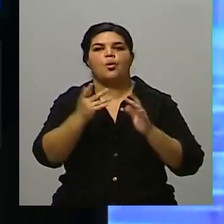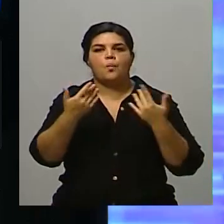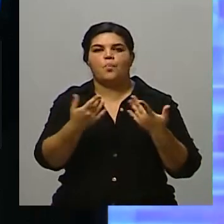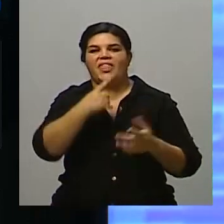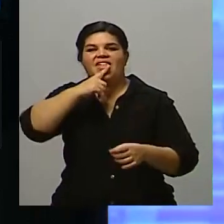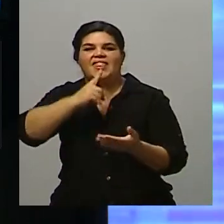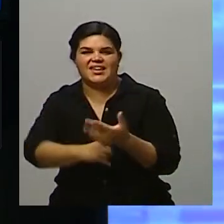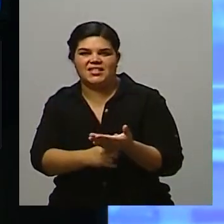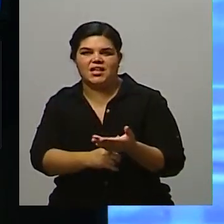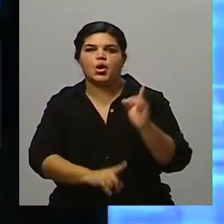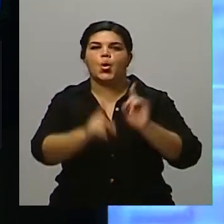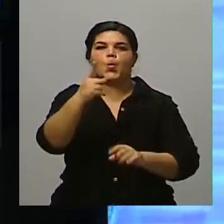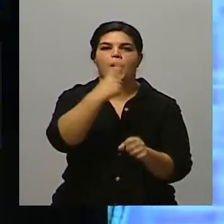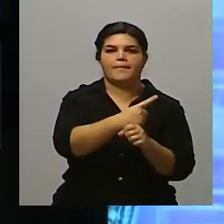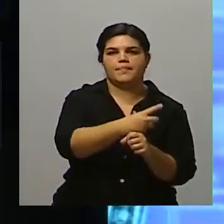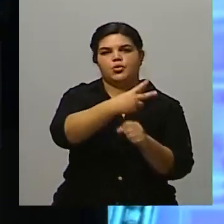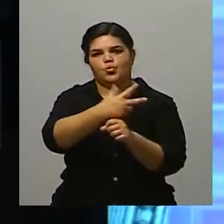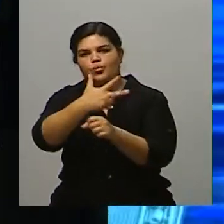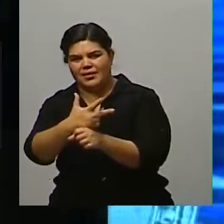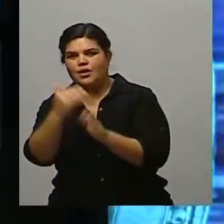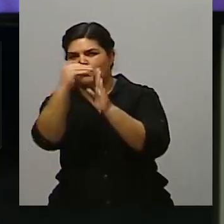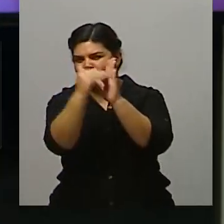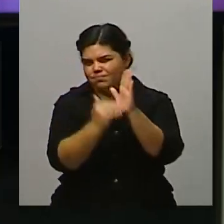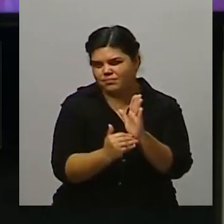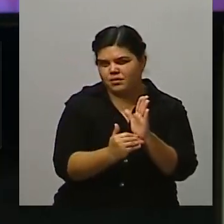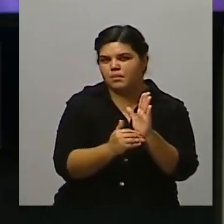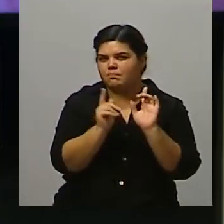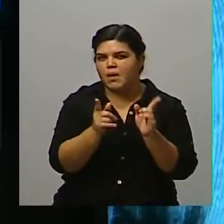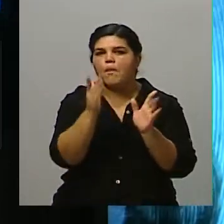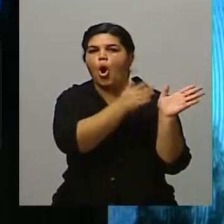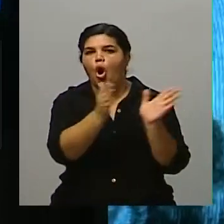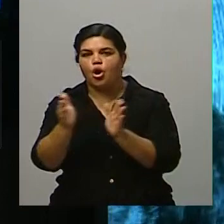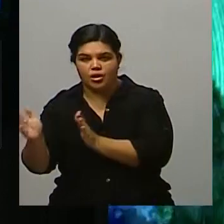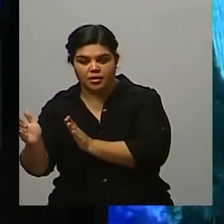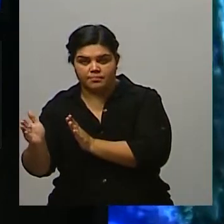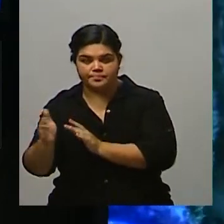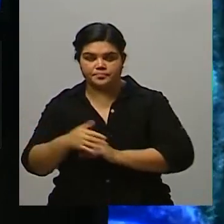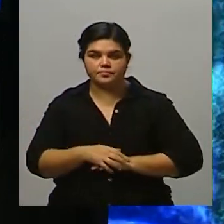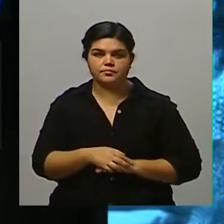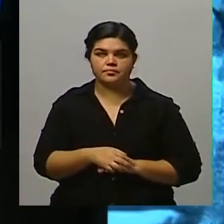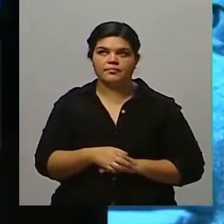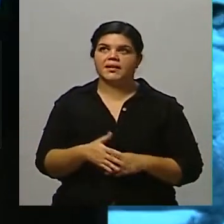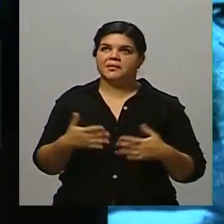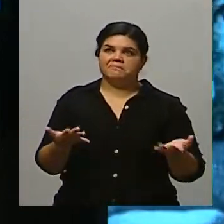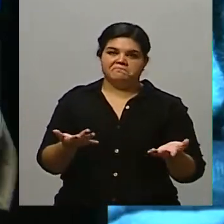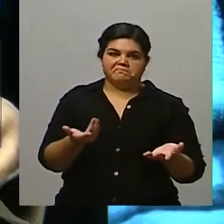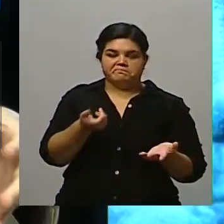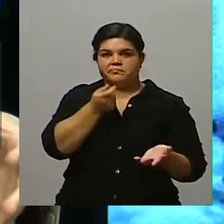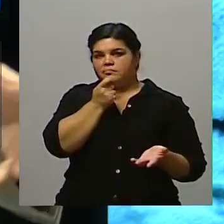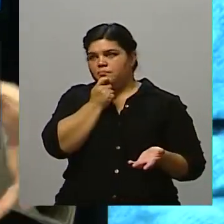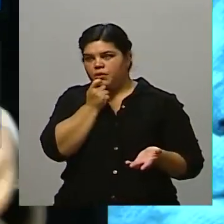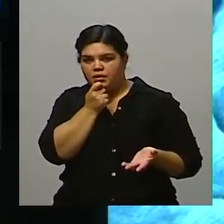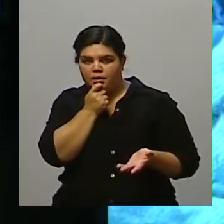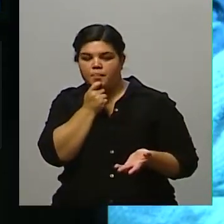los objetivos y la priorización se realiza con esos objetivos, ¿no? Pues, de repente quizás